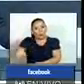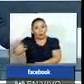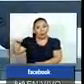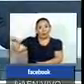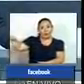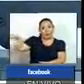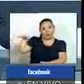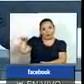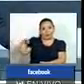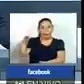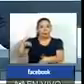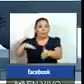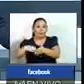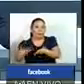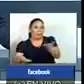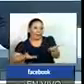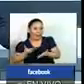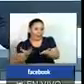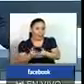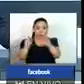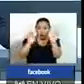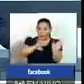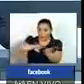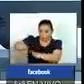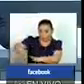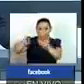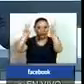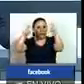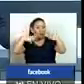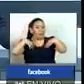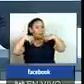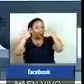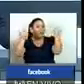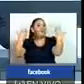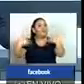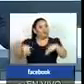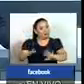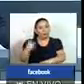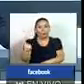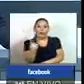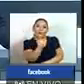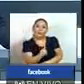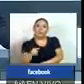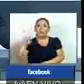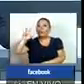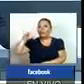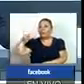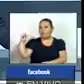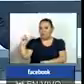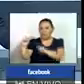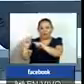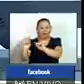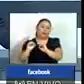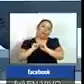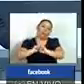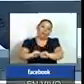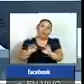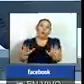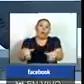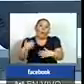Ahora vamos a hablar de temas de salud, porque al menos 30 personas han fallecido en lo que va del año a consecuencia de las enfermedades